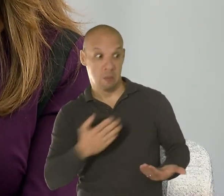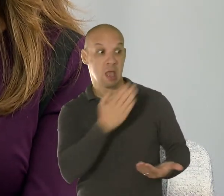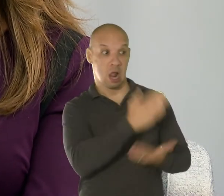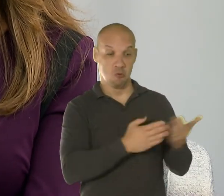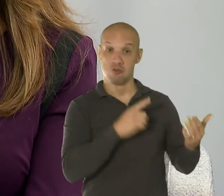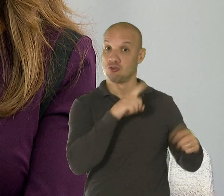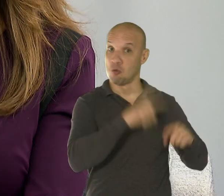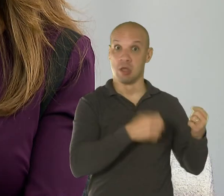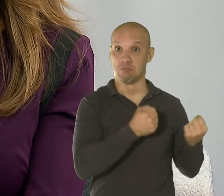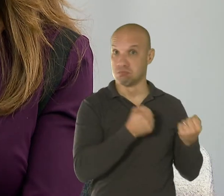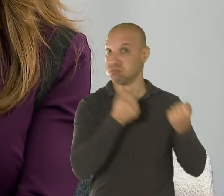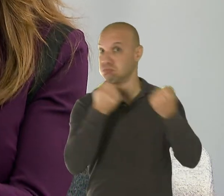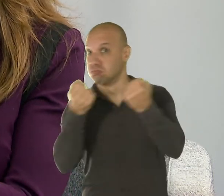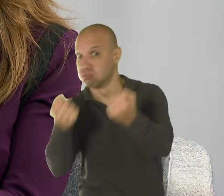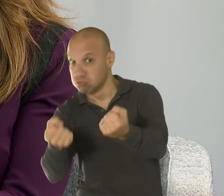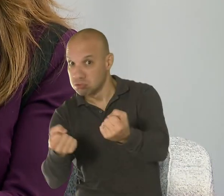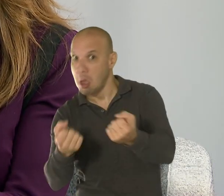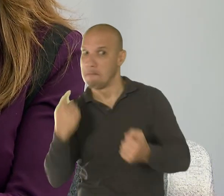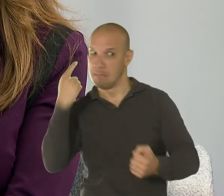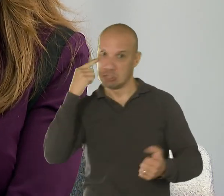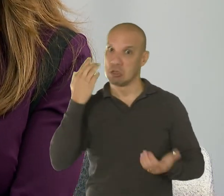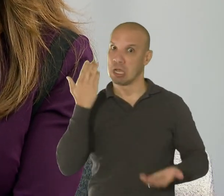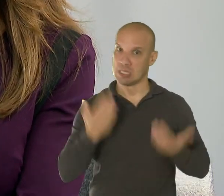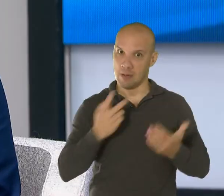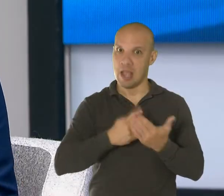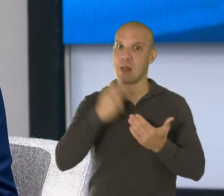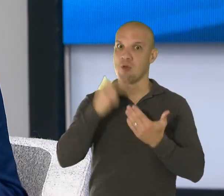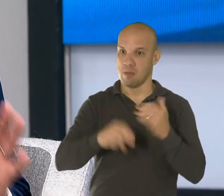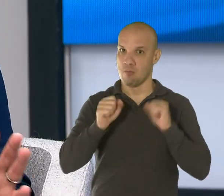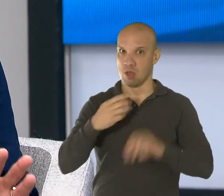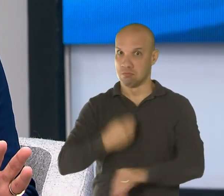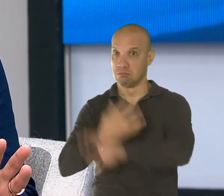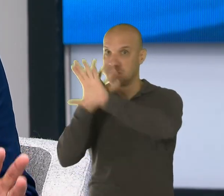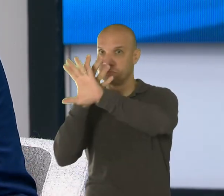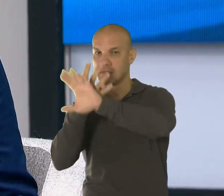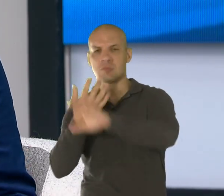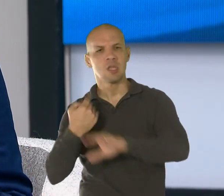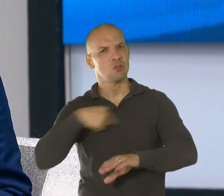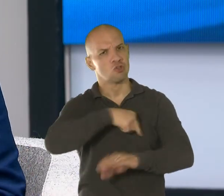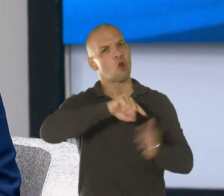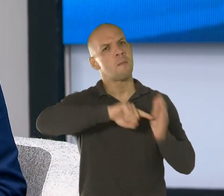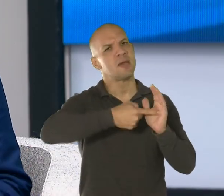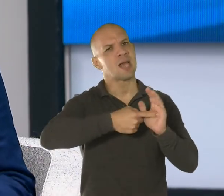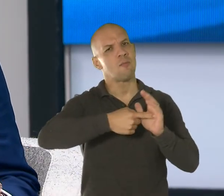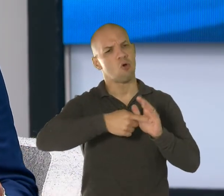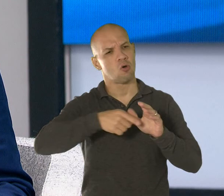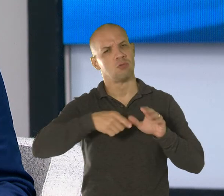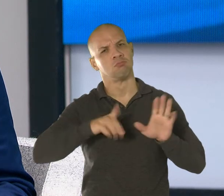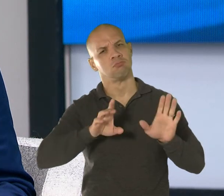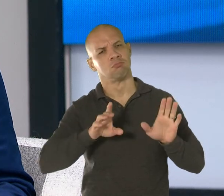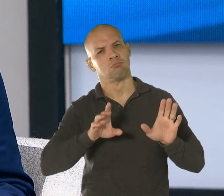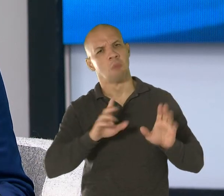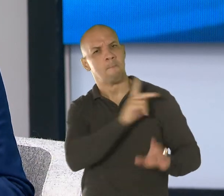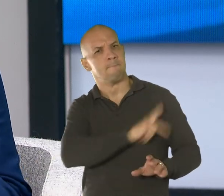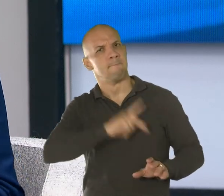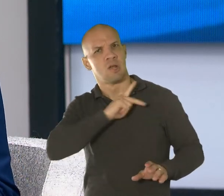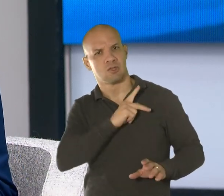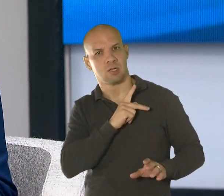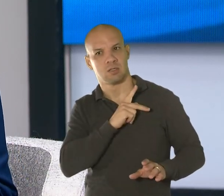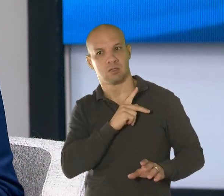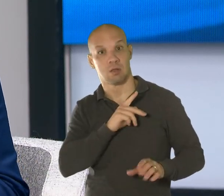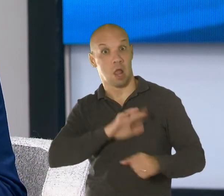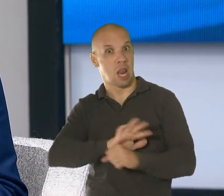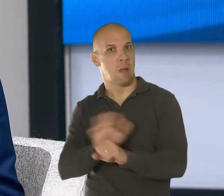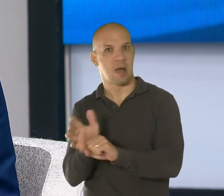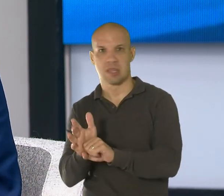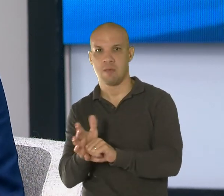irá evolucionando para quizás llegar al hogar. Sí, sin duda. Nosotros comenzamos presencial. En la pandemia lo hicimos completamente a distancia y